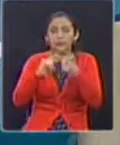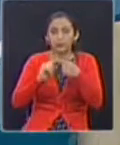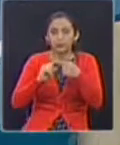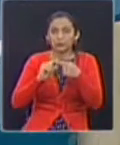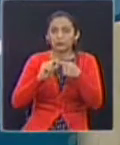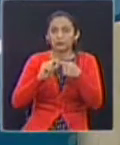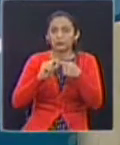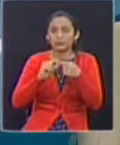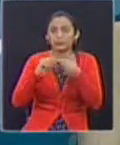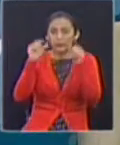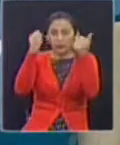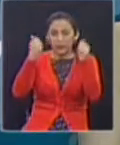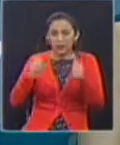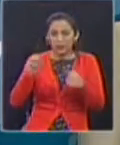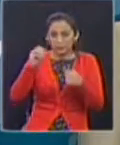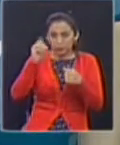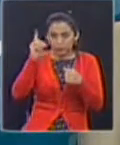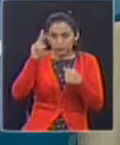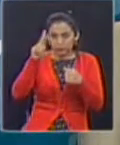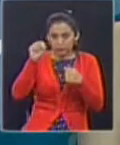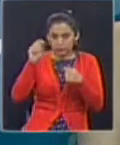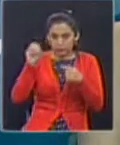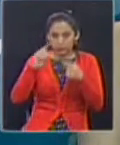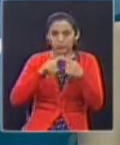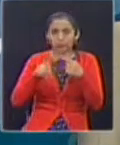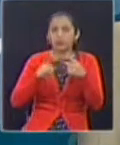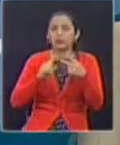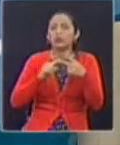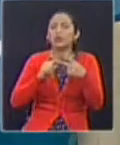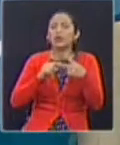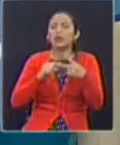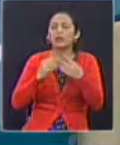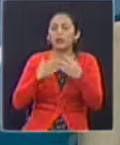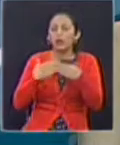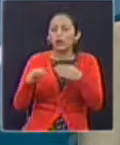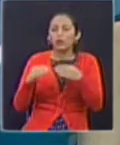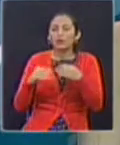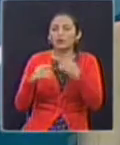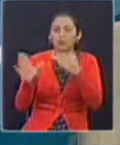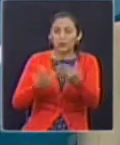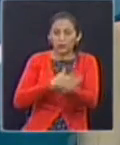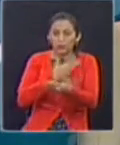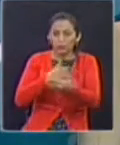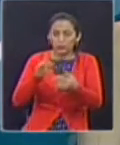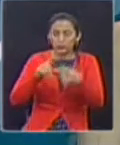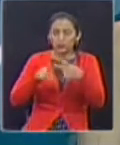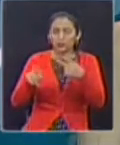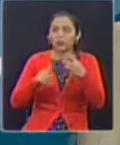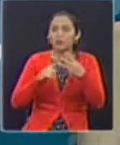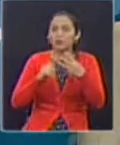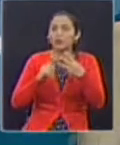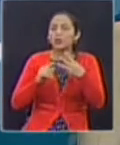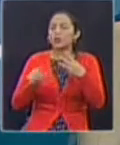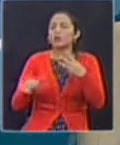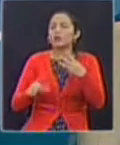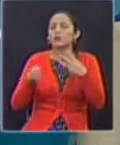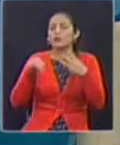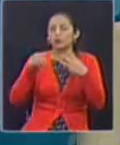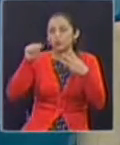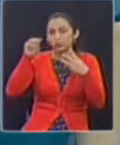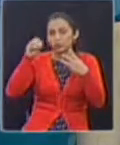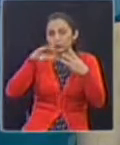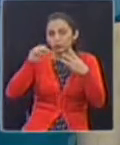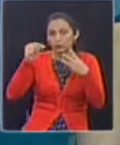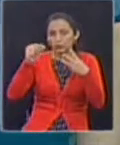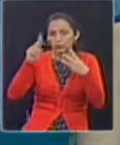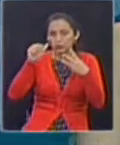Moderno, el Museo de Instrumentos Musicales y el Museo Etnográfico. En la primera parte, que